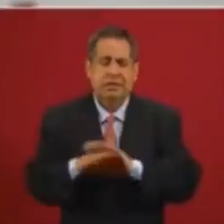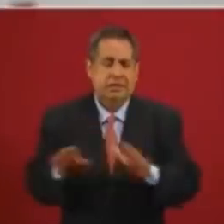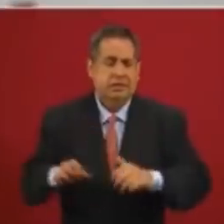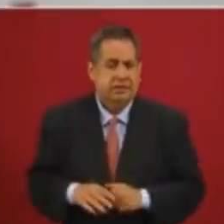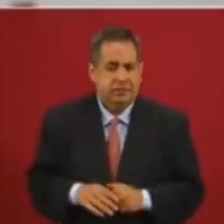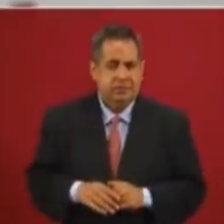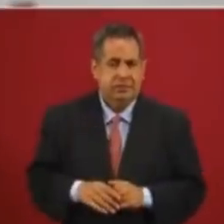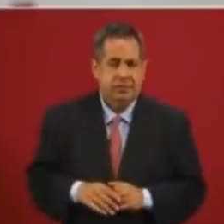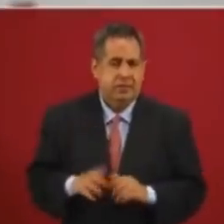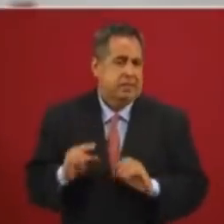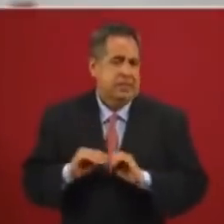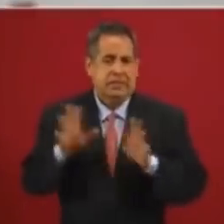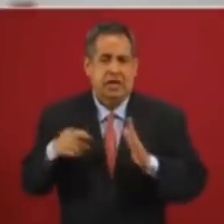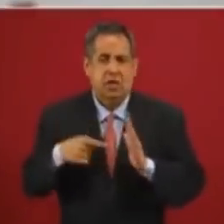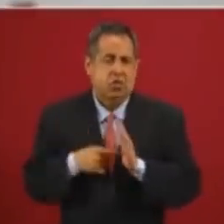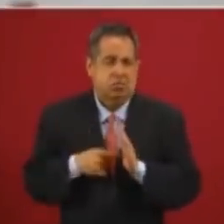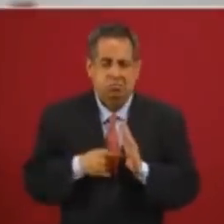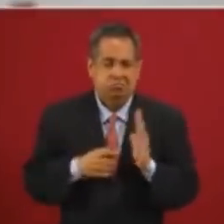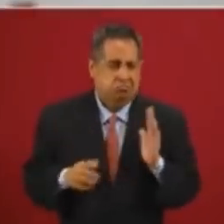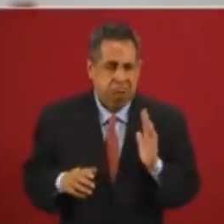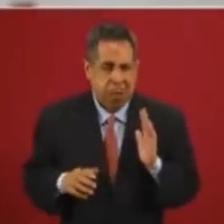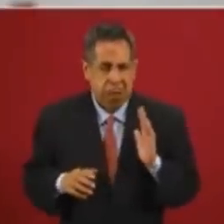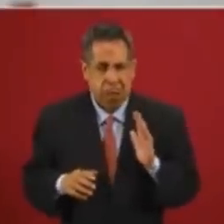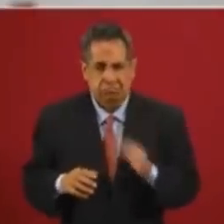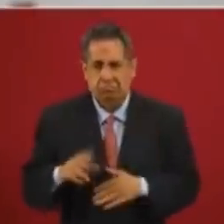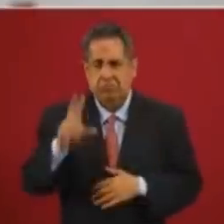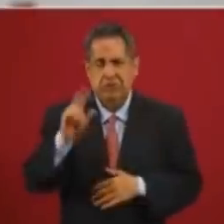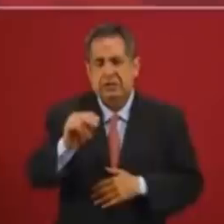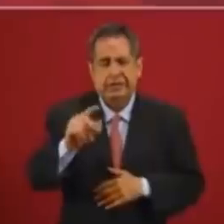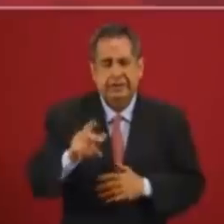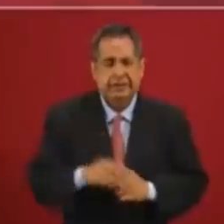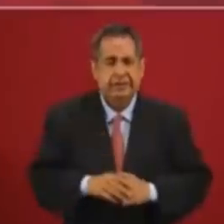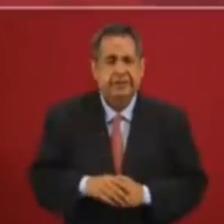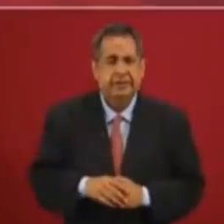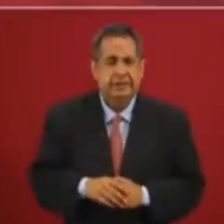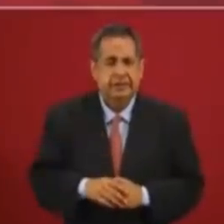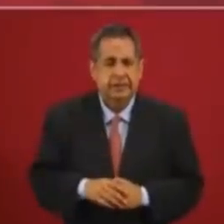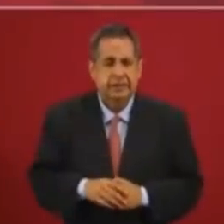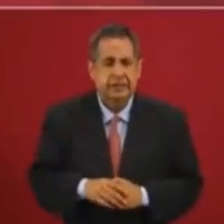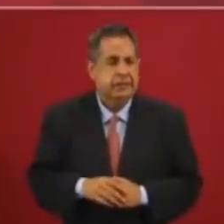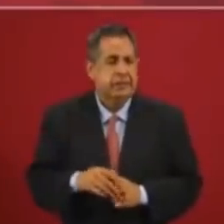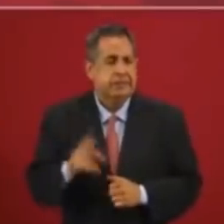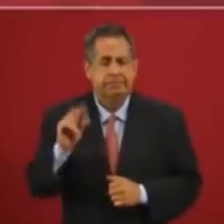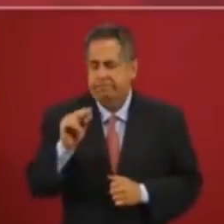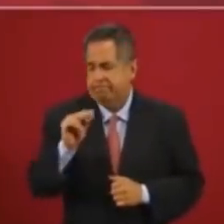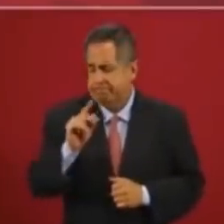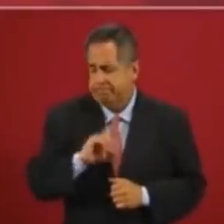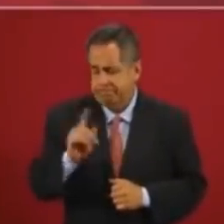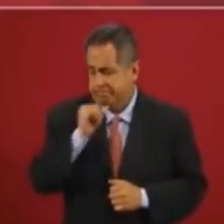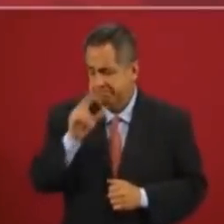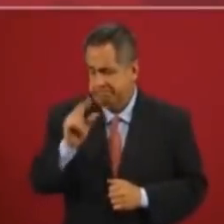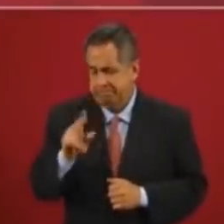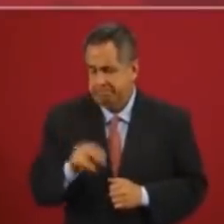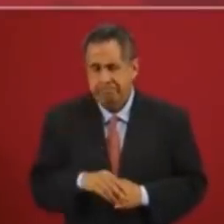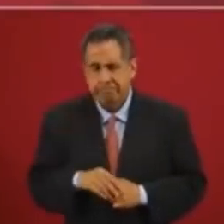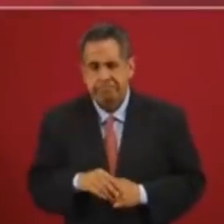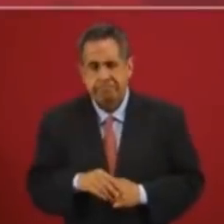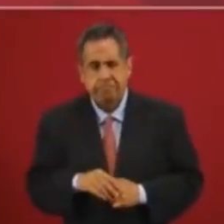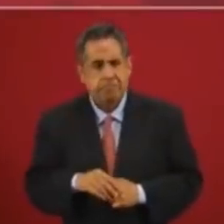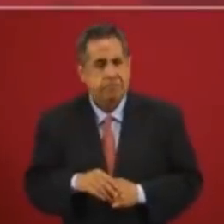Eso es muy claro. No se va a dejar